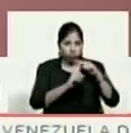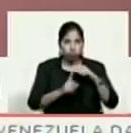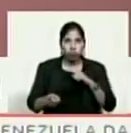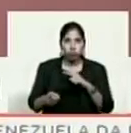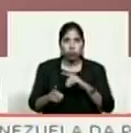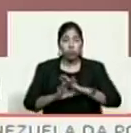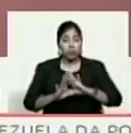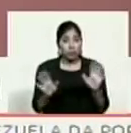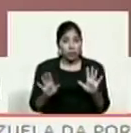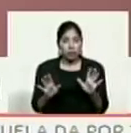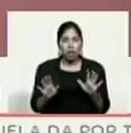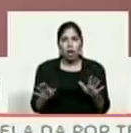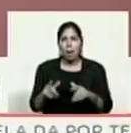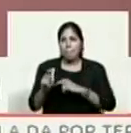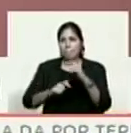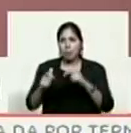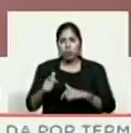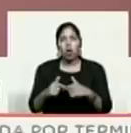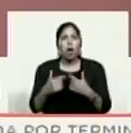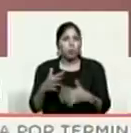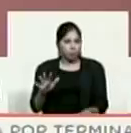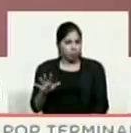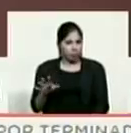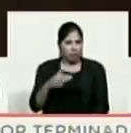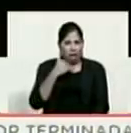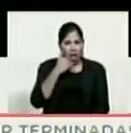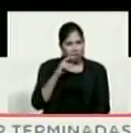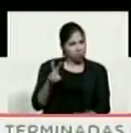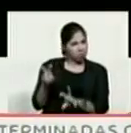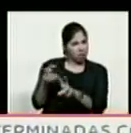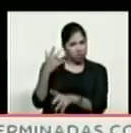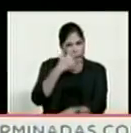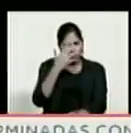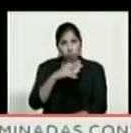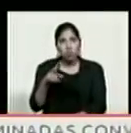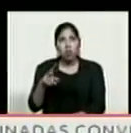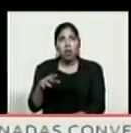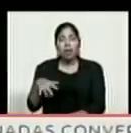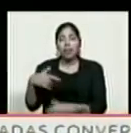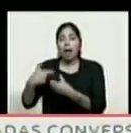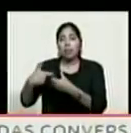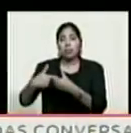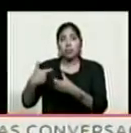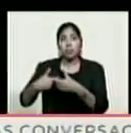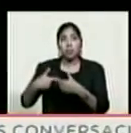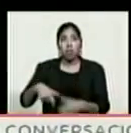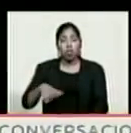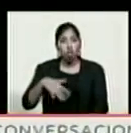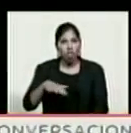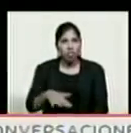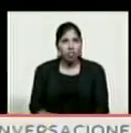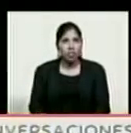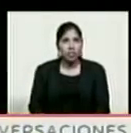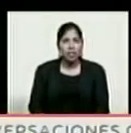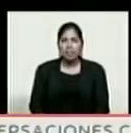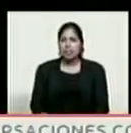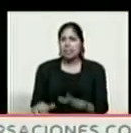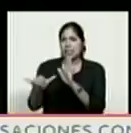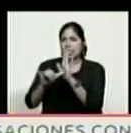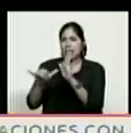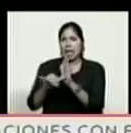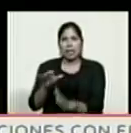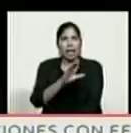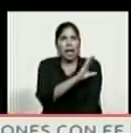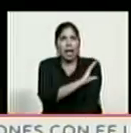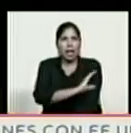afectaron. Hubo una curiosa fuga de gas en las cercanías de una clínica llamada Leopoldo